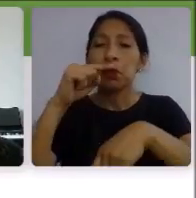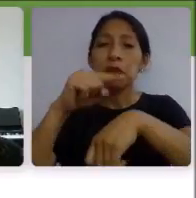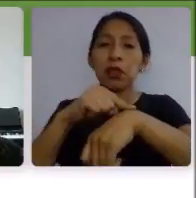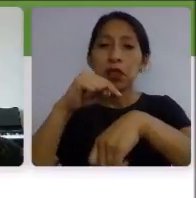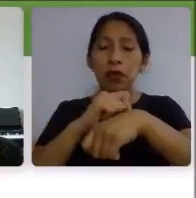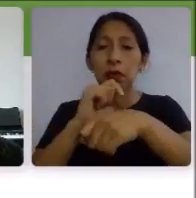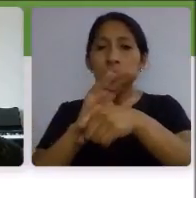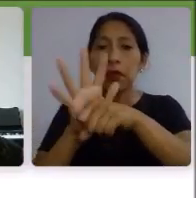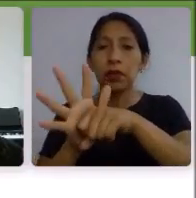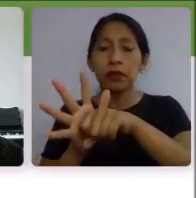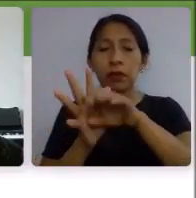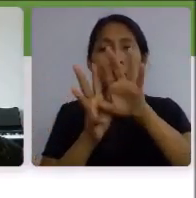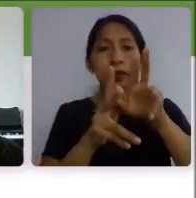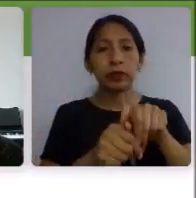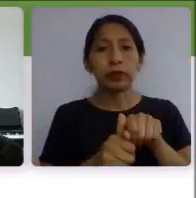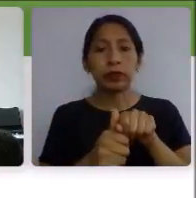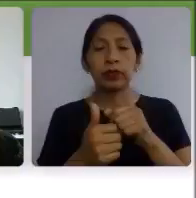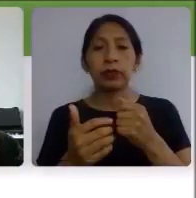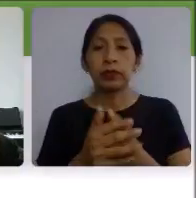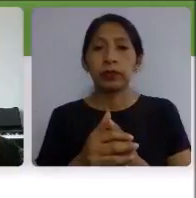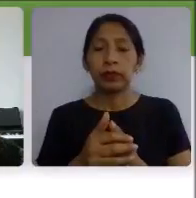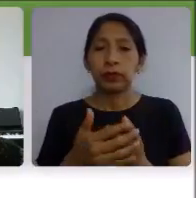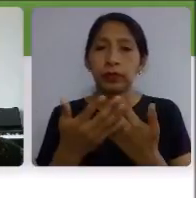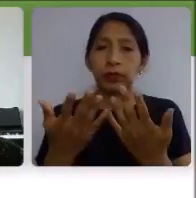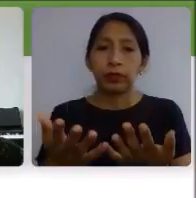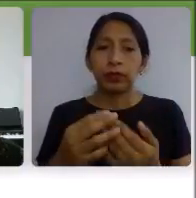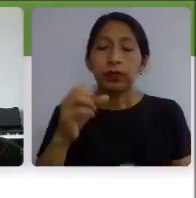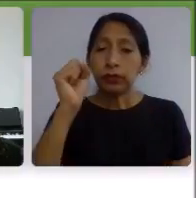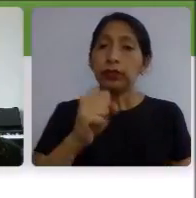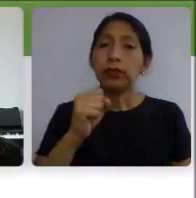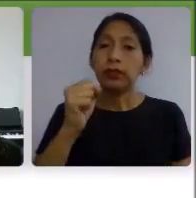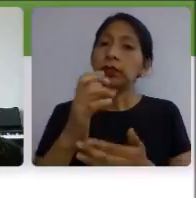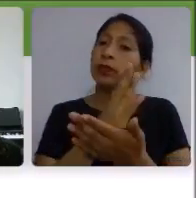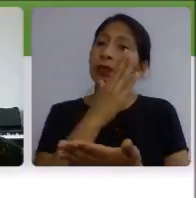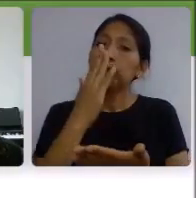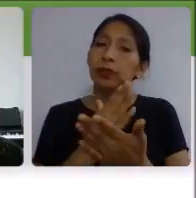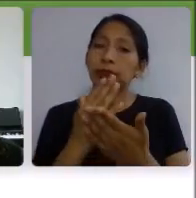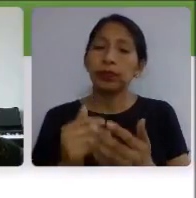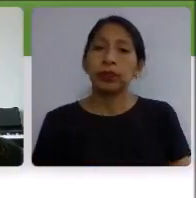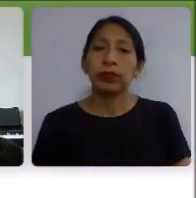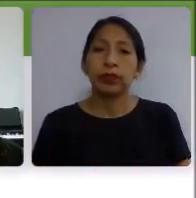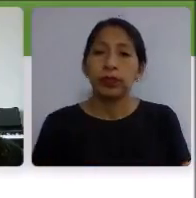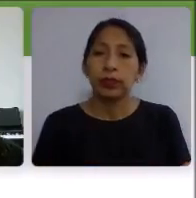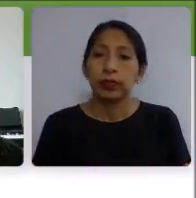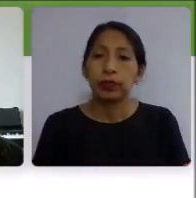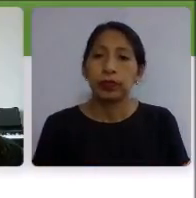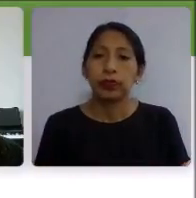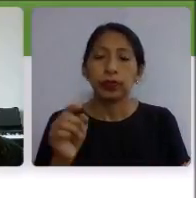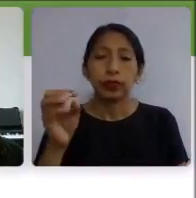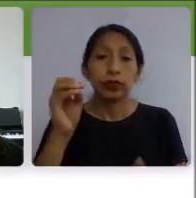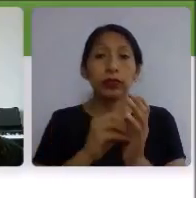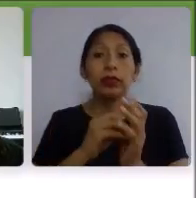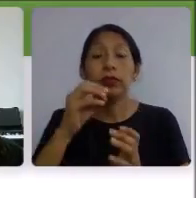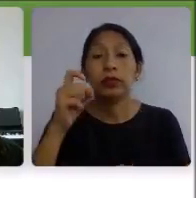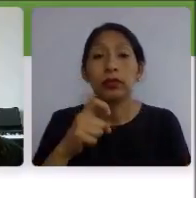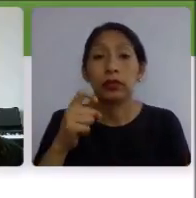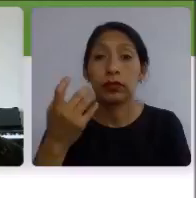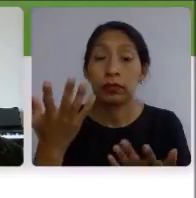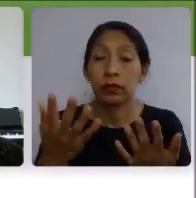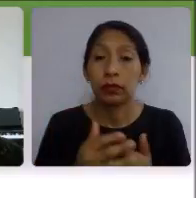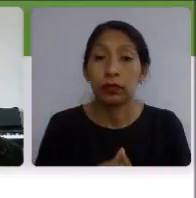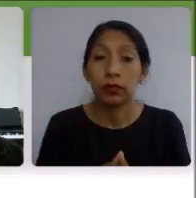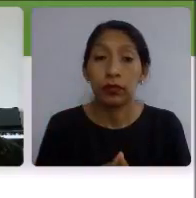De hecho, afectó hábitos regulares en el turismo, esto es evidente, es lo que más nos ha golpeado, pero en el caso